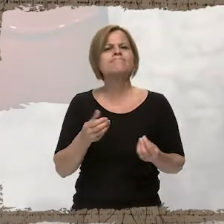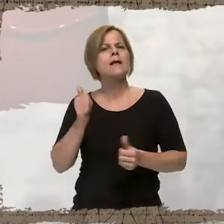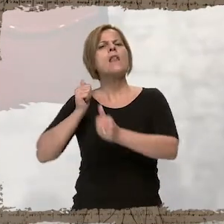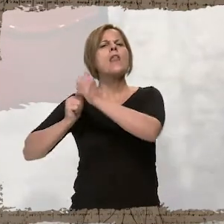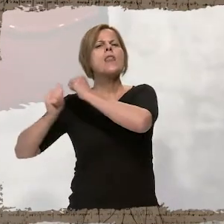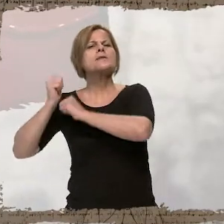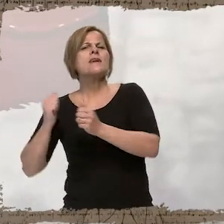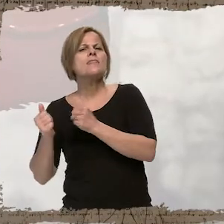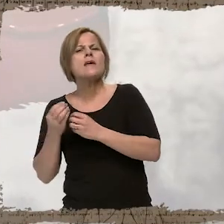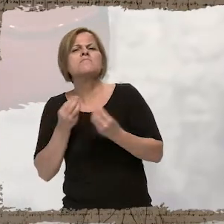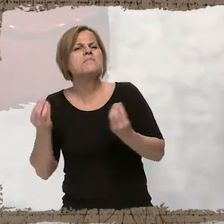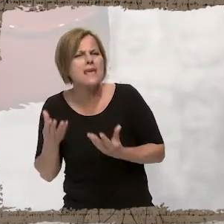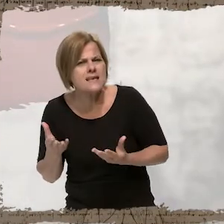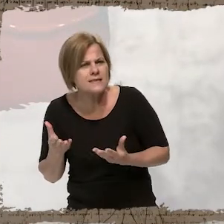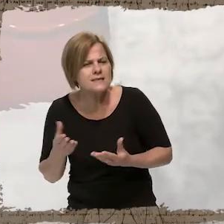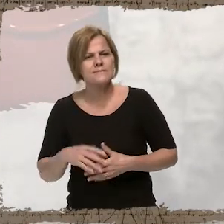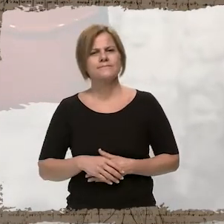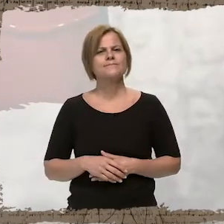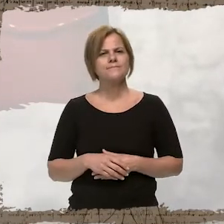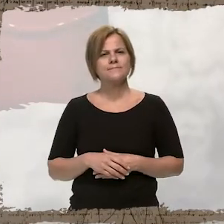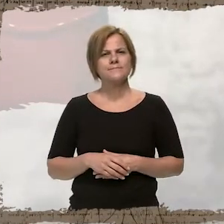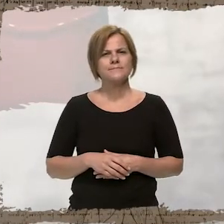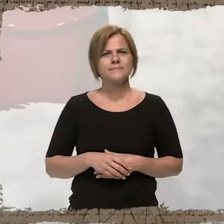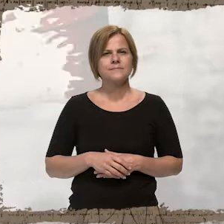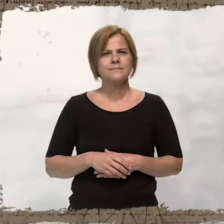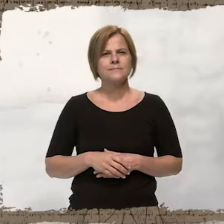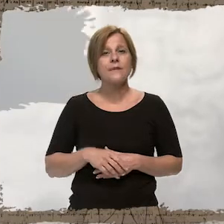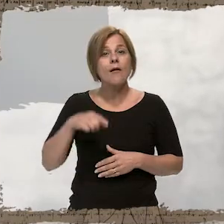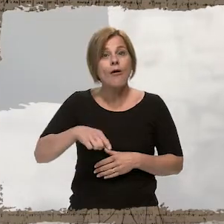mítico o que significa que algo sea legendario